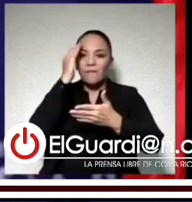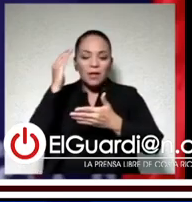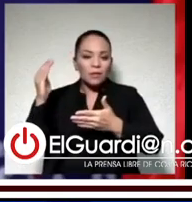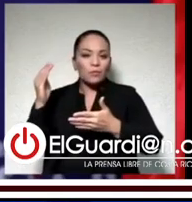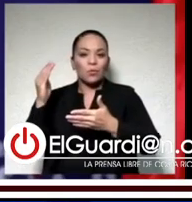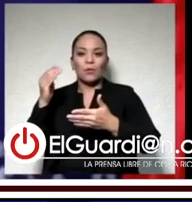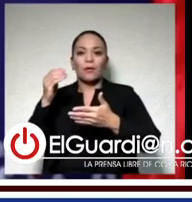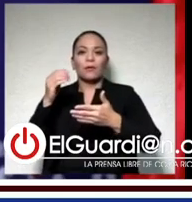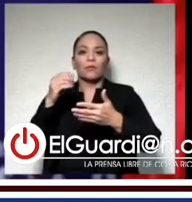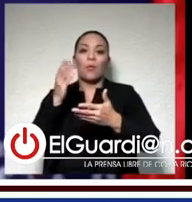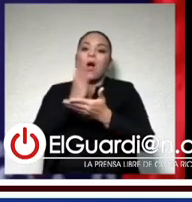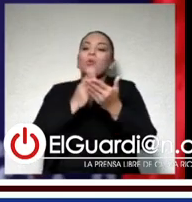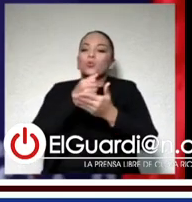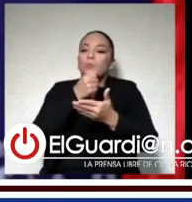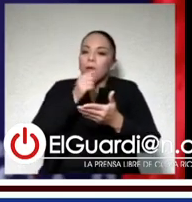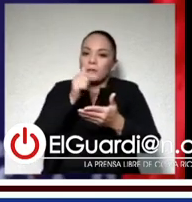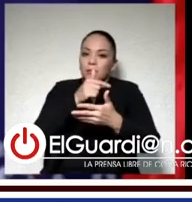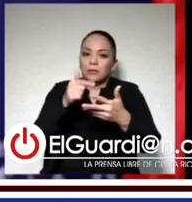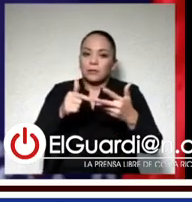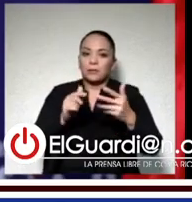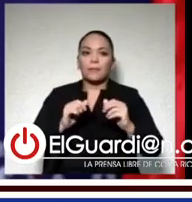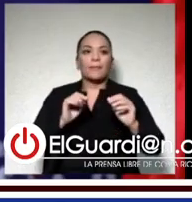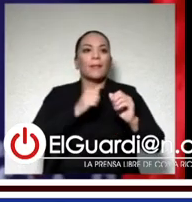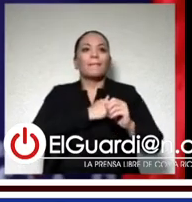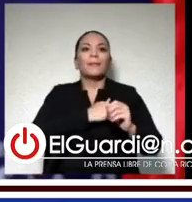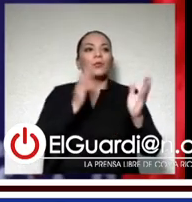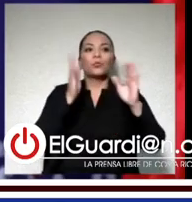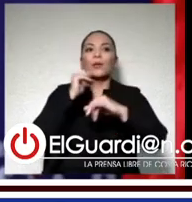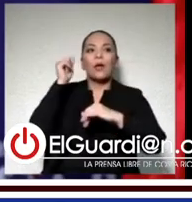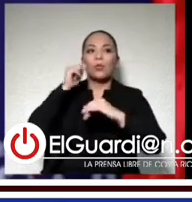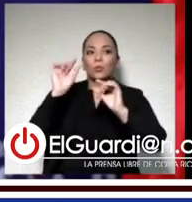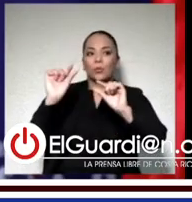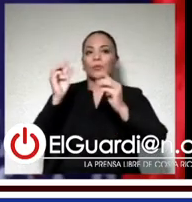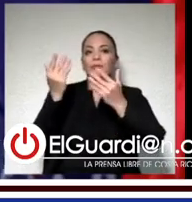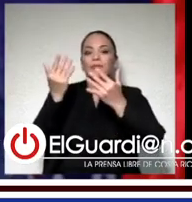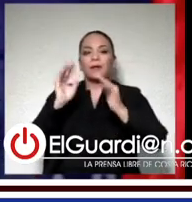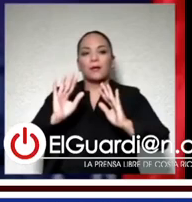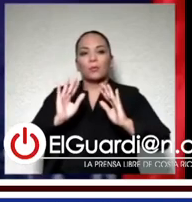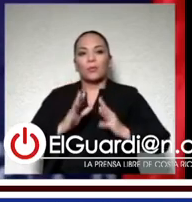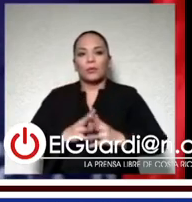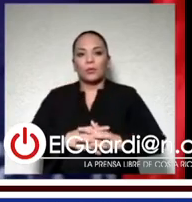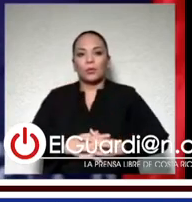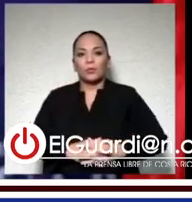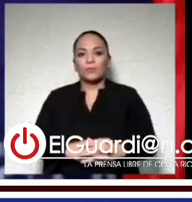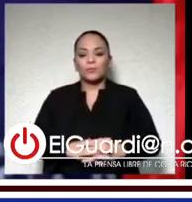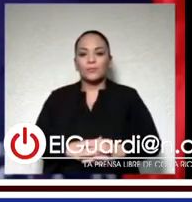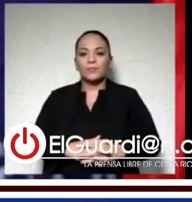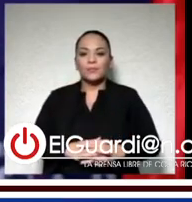No hay audio, perdón. No hay audio.